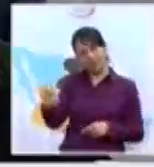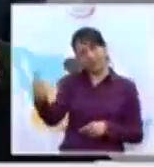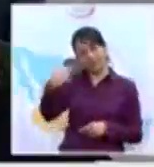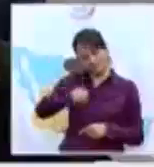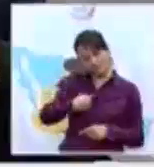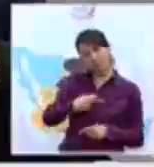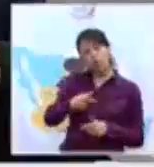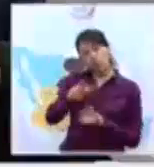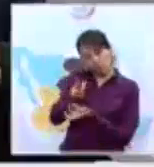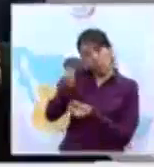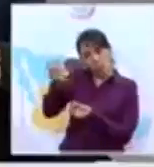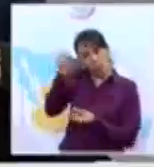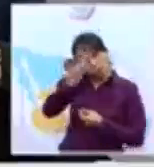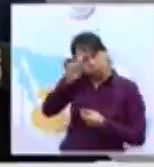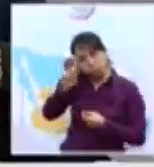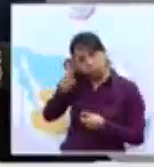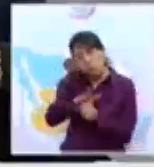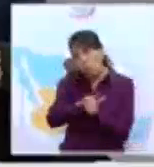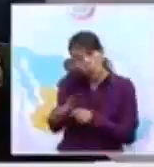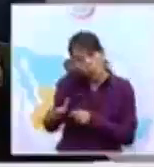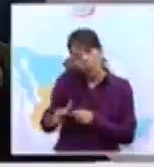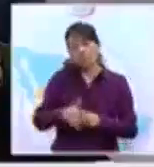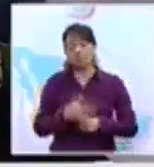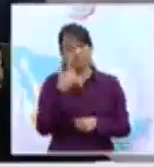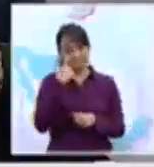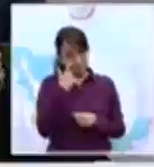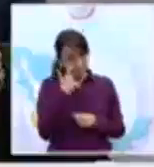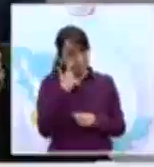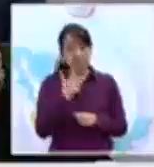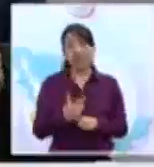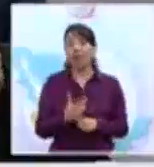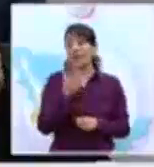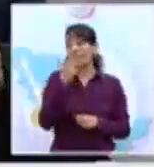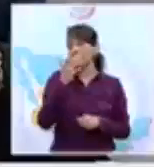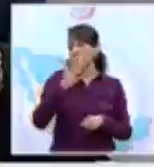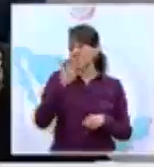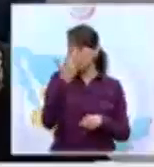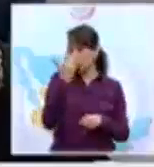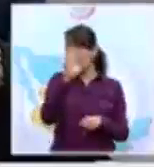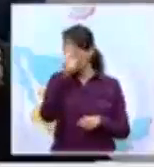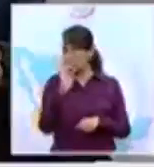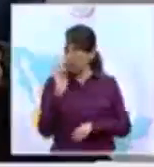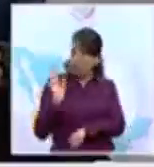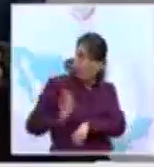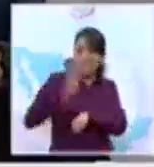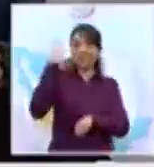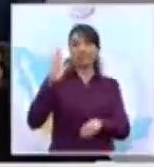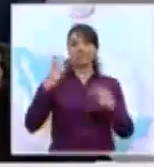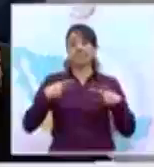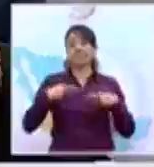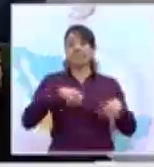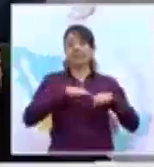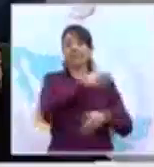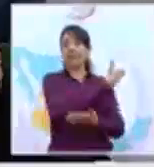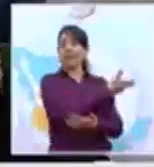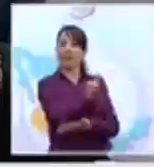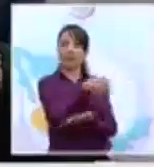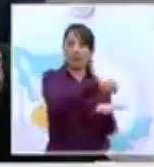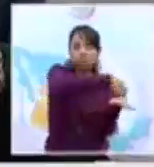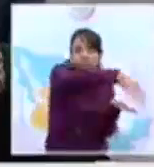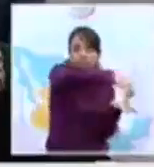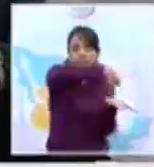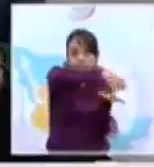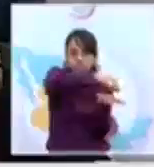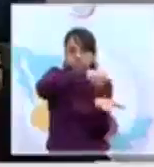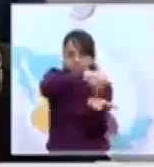ejemplo, tenemos más del 50% de los productores agropecuarios en una situación de subsistencia, pero lo